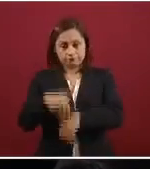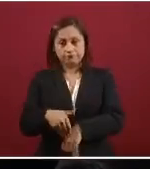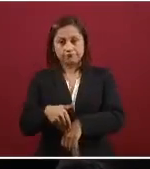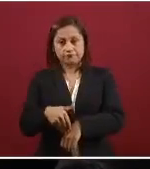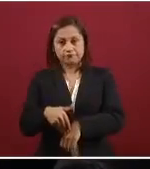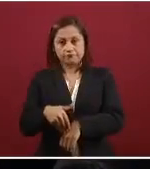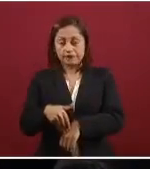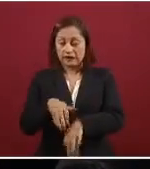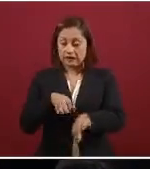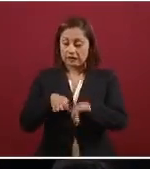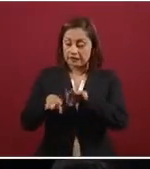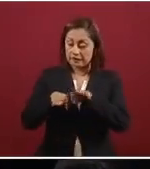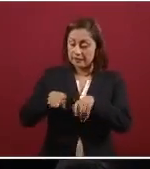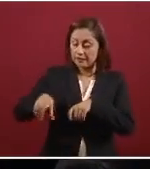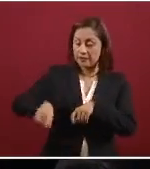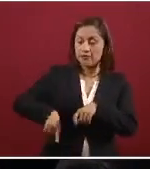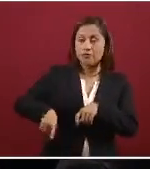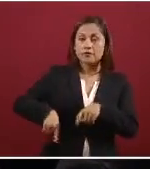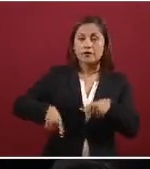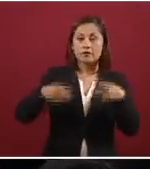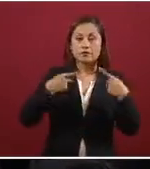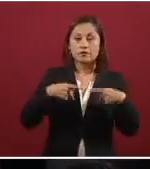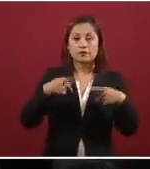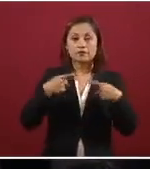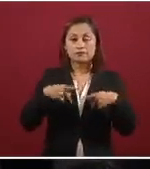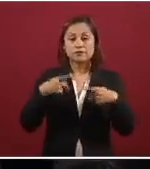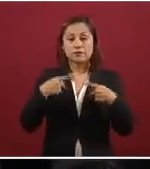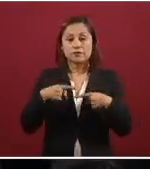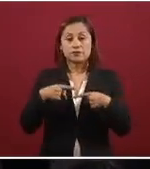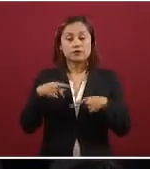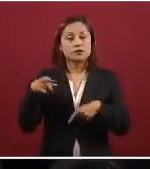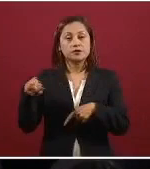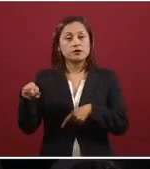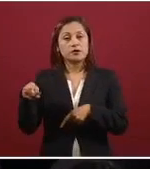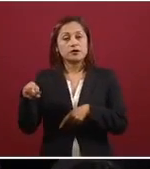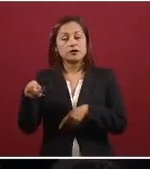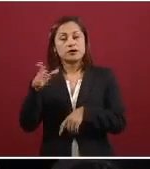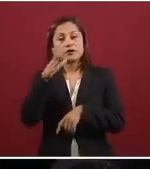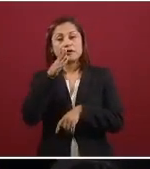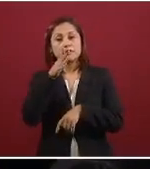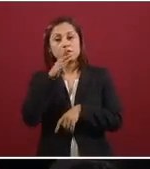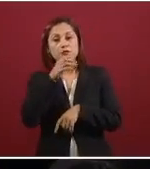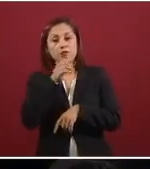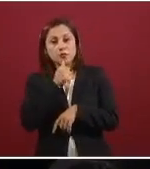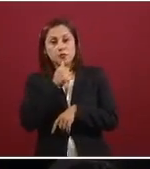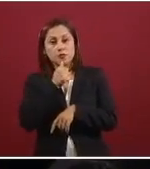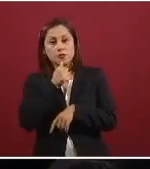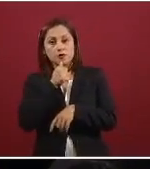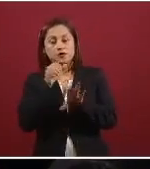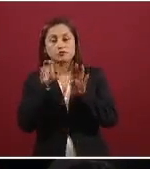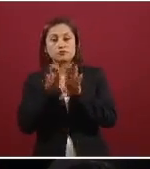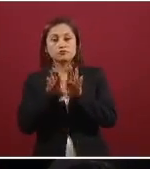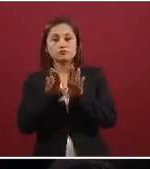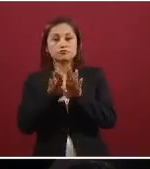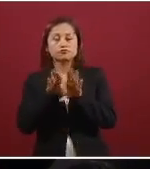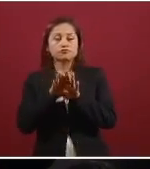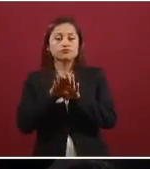no pueden disponer de las rentas sin responsabilidad,